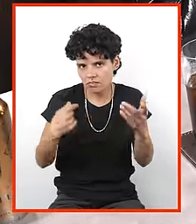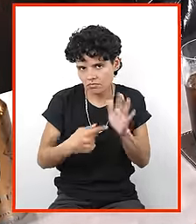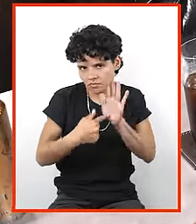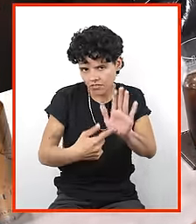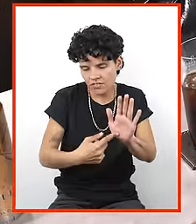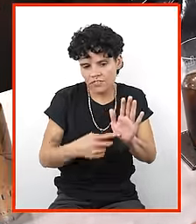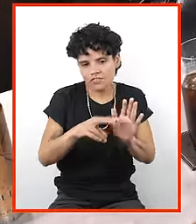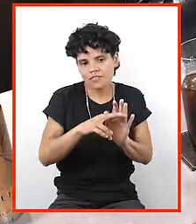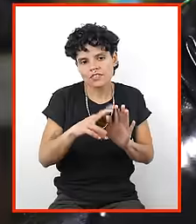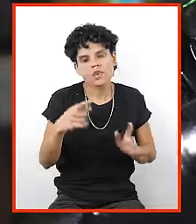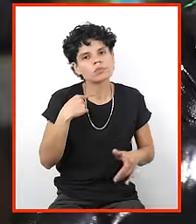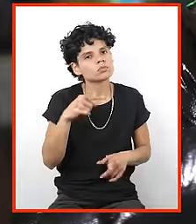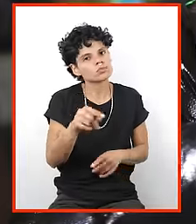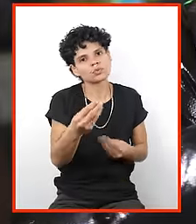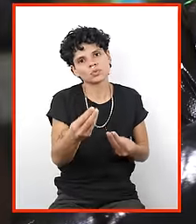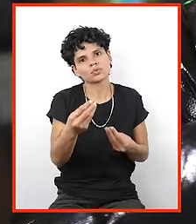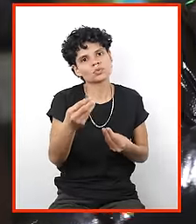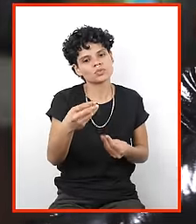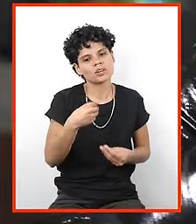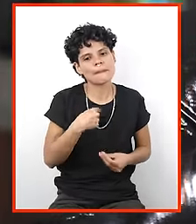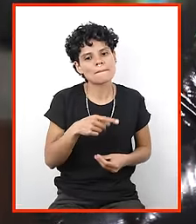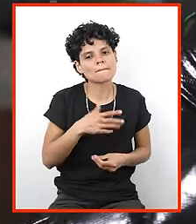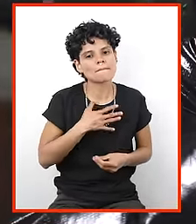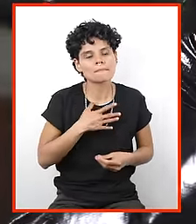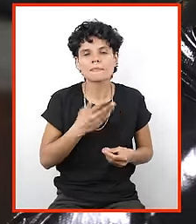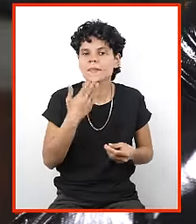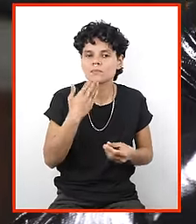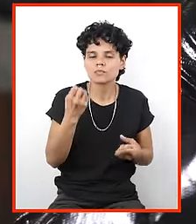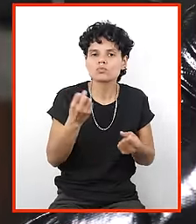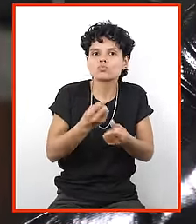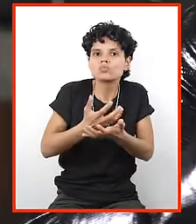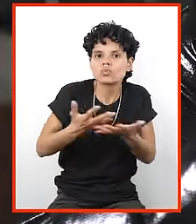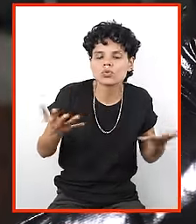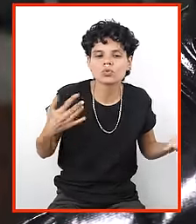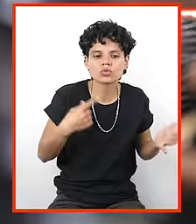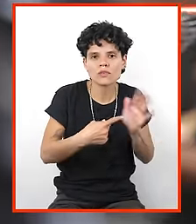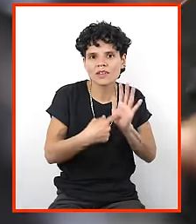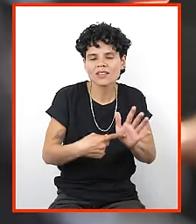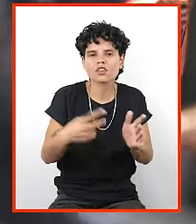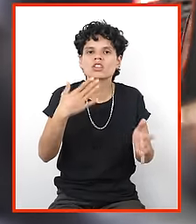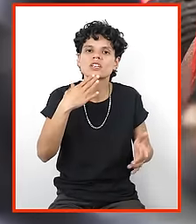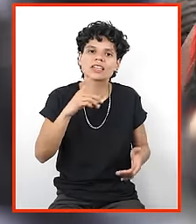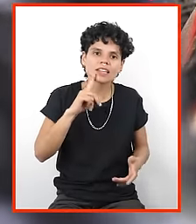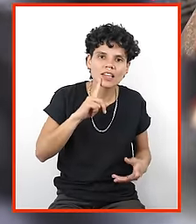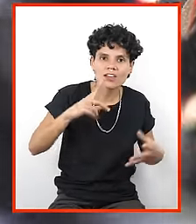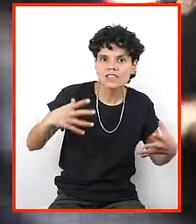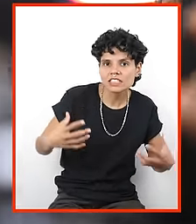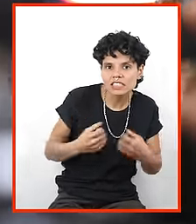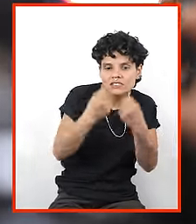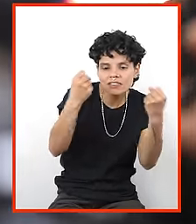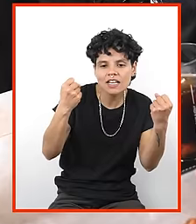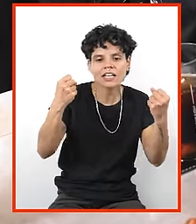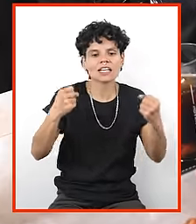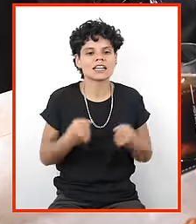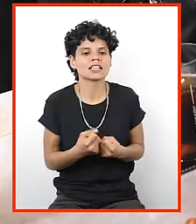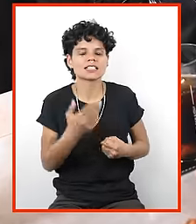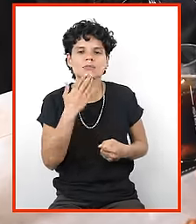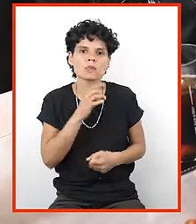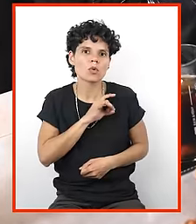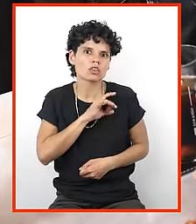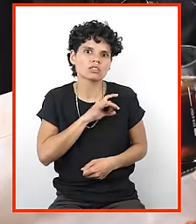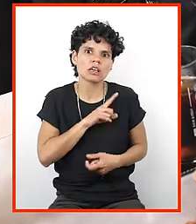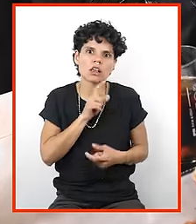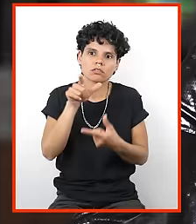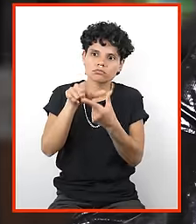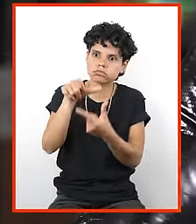gusta salir a tocar, además te sale mucho, la gente quiere ver, sí, siempre. En vivo te toca muchos, sí, festivales. Sí, me toca. Andar por